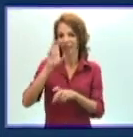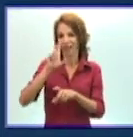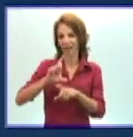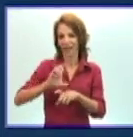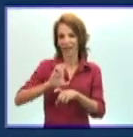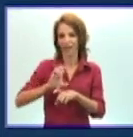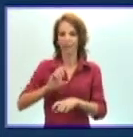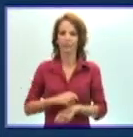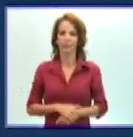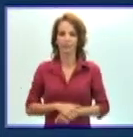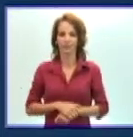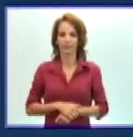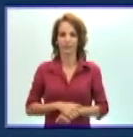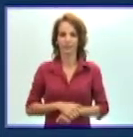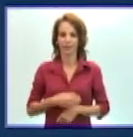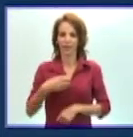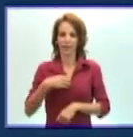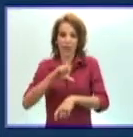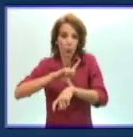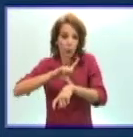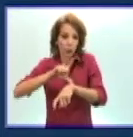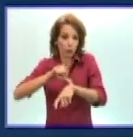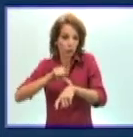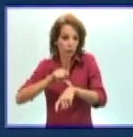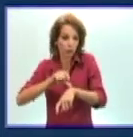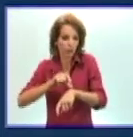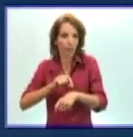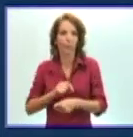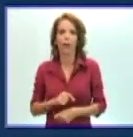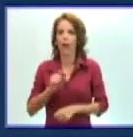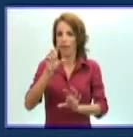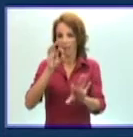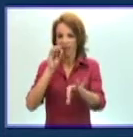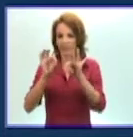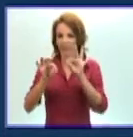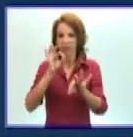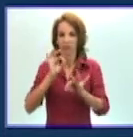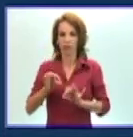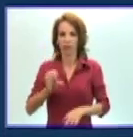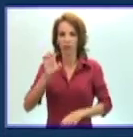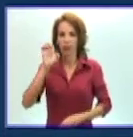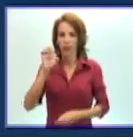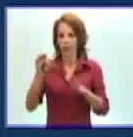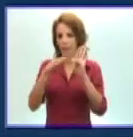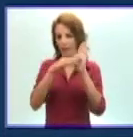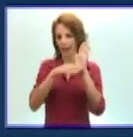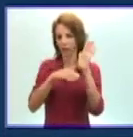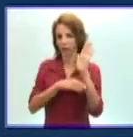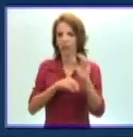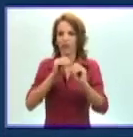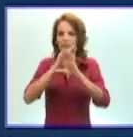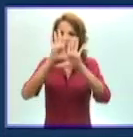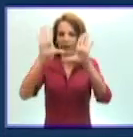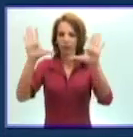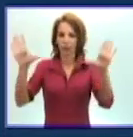Les voy a dar un tiempo breve para que seleccionen los elementos de la naturaleza.